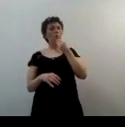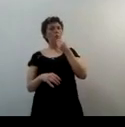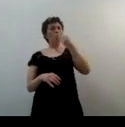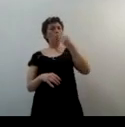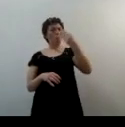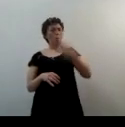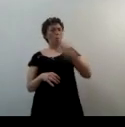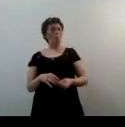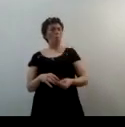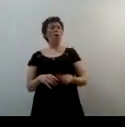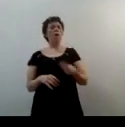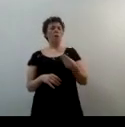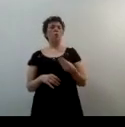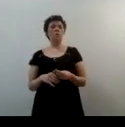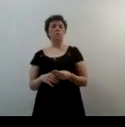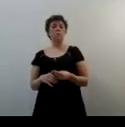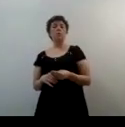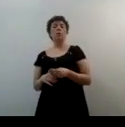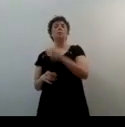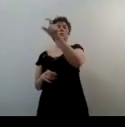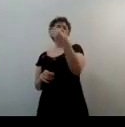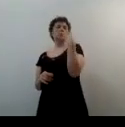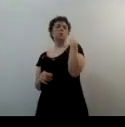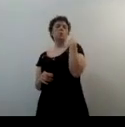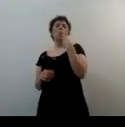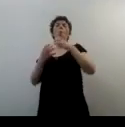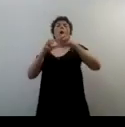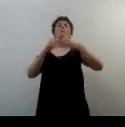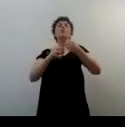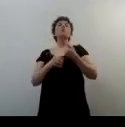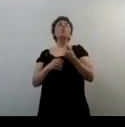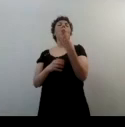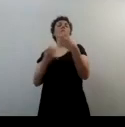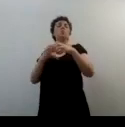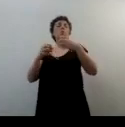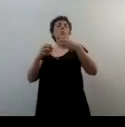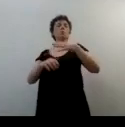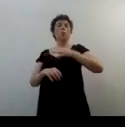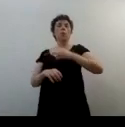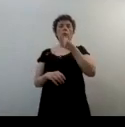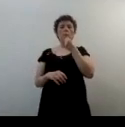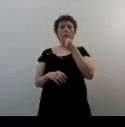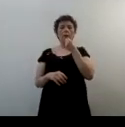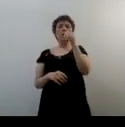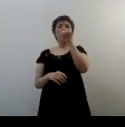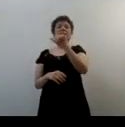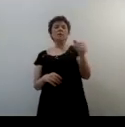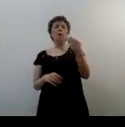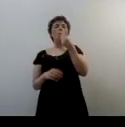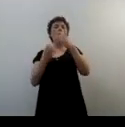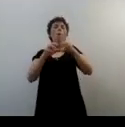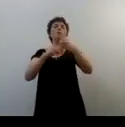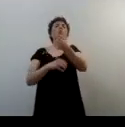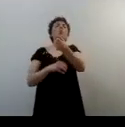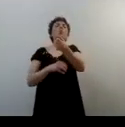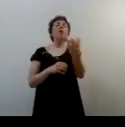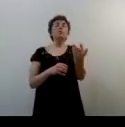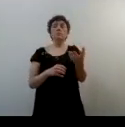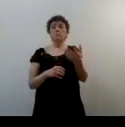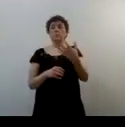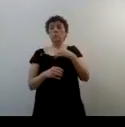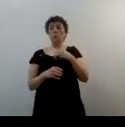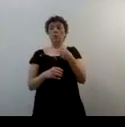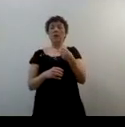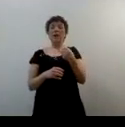hecho, leía una pregunta de cuántos huevos, bueno, os voy a hablar de cuánto se puede comer de toda la semana, pero que comerse